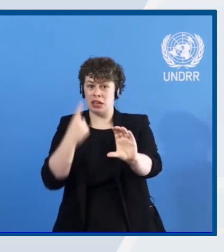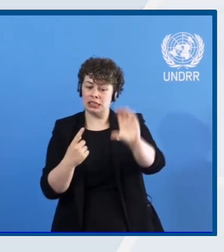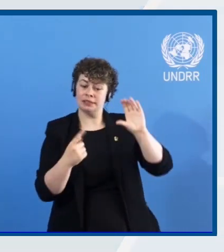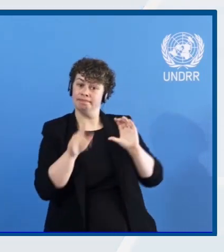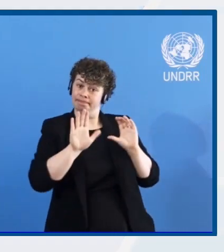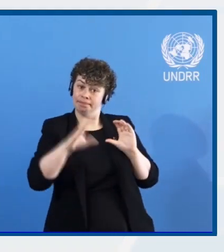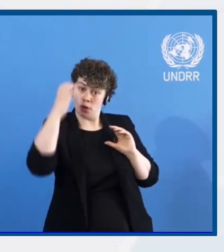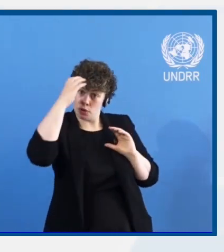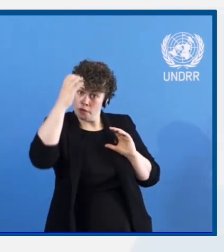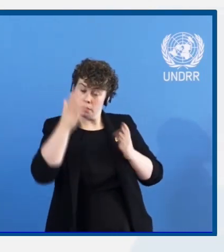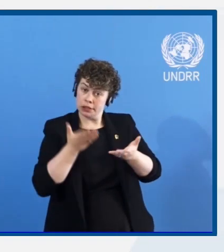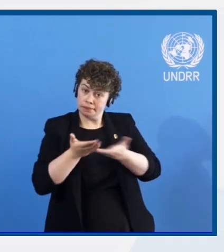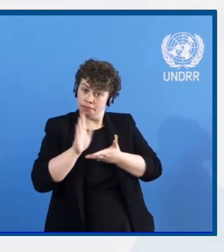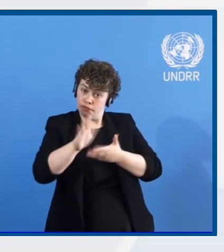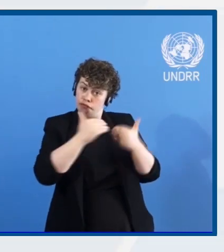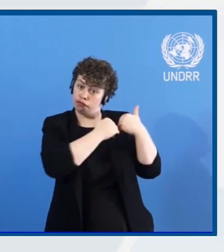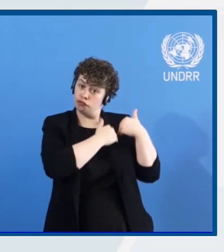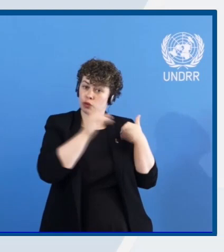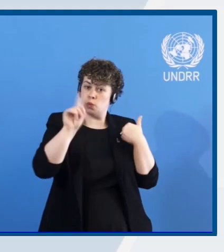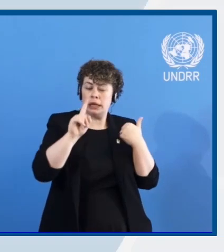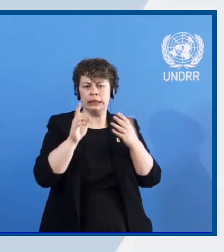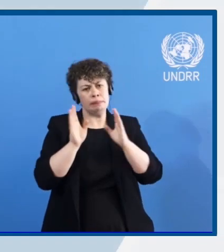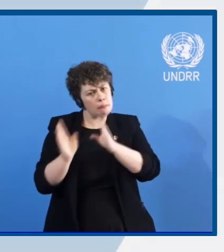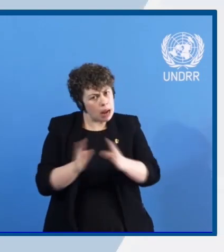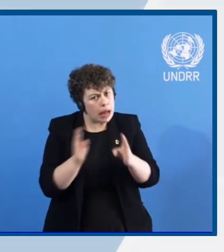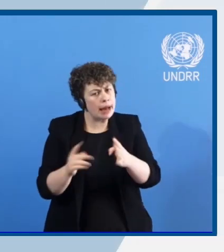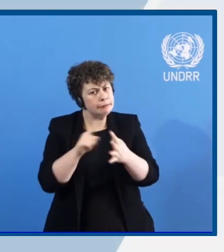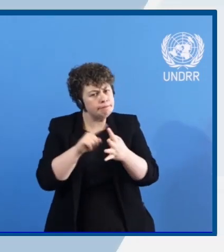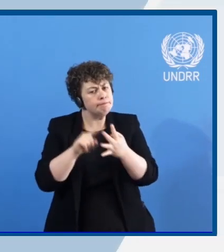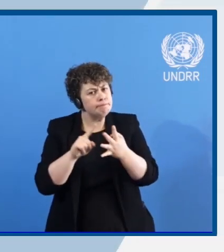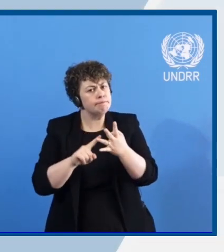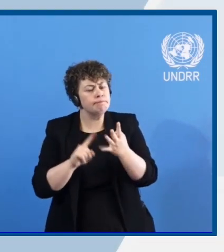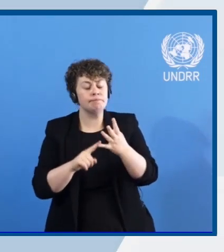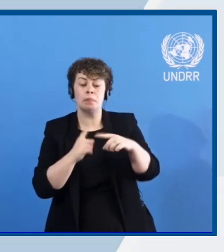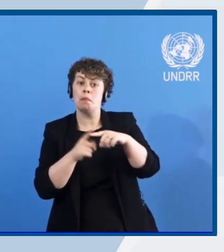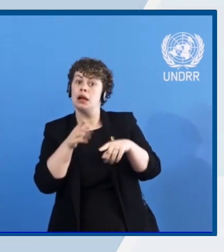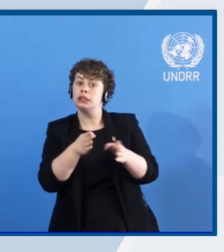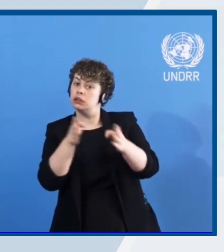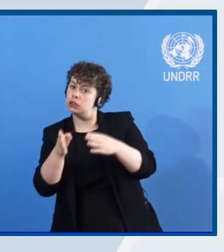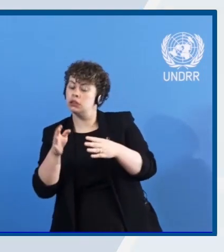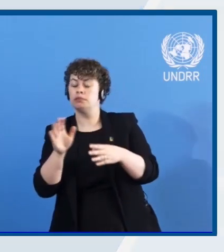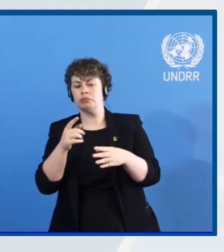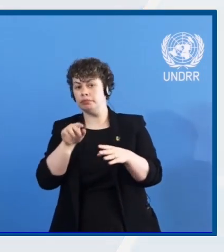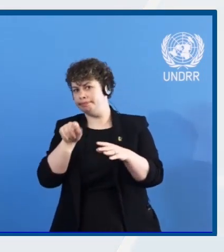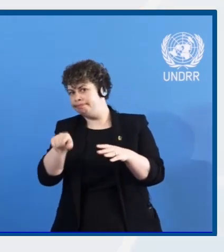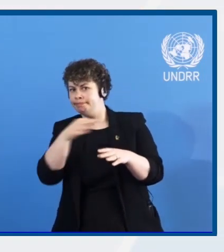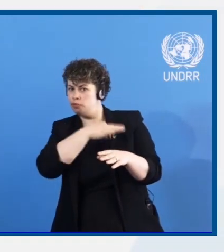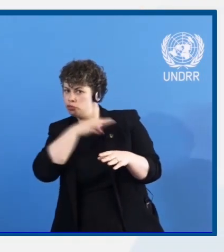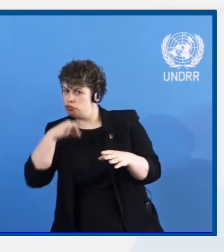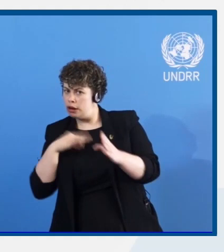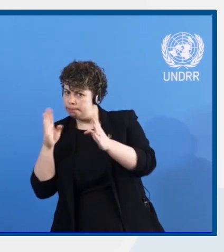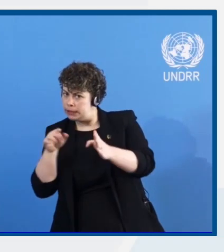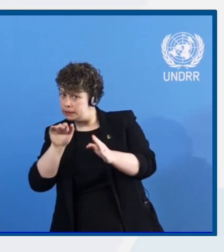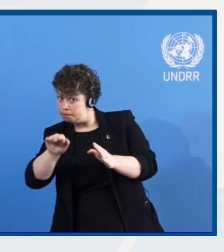planificación, y por otro lado las iniciativas privadas en términos de las orientaciones